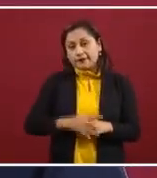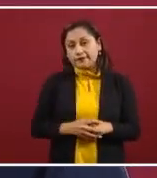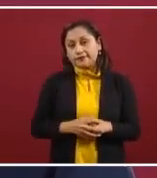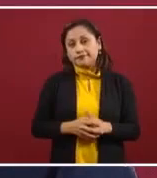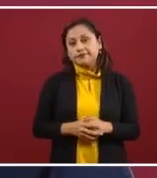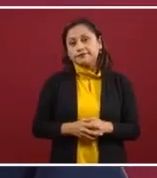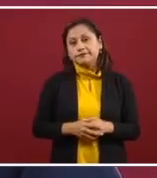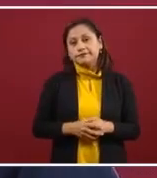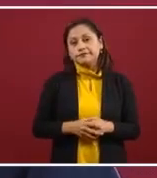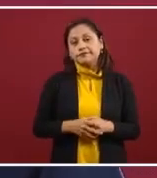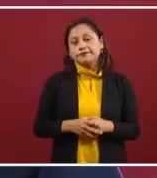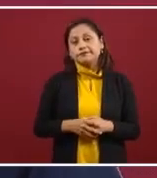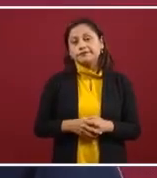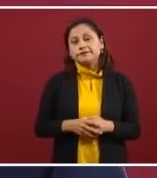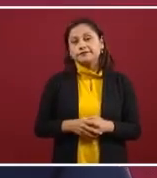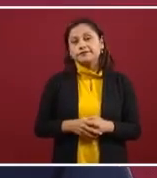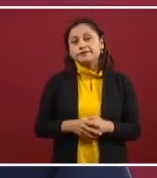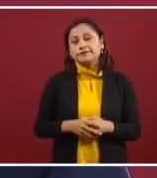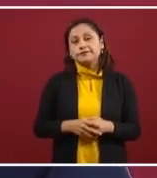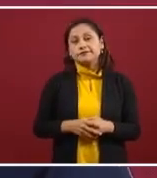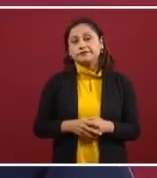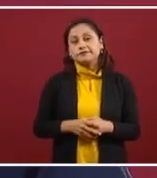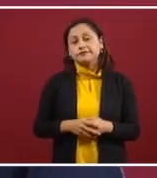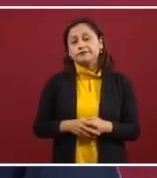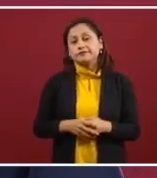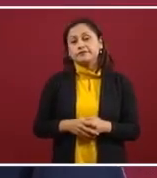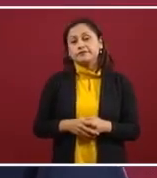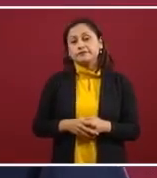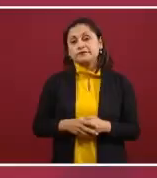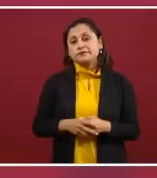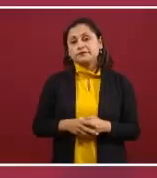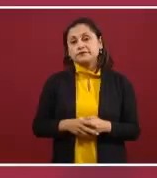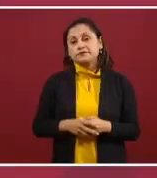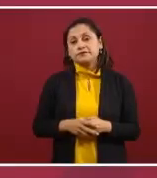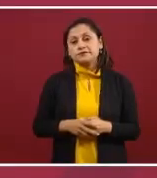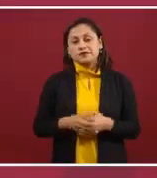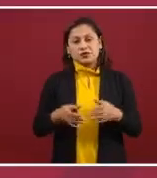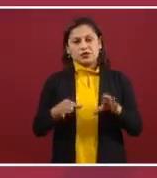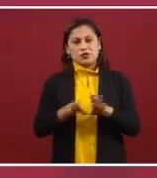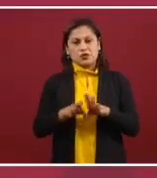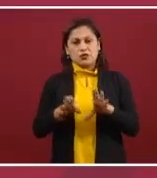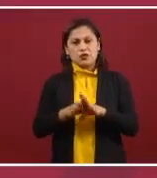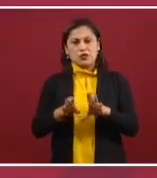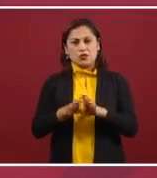es cómo es que se distribuyen los refrescos